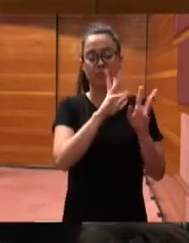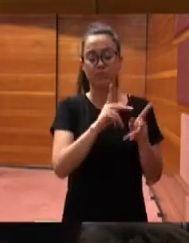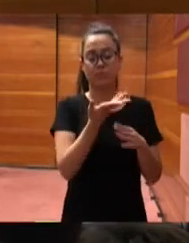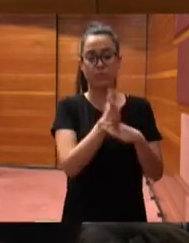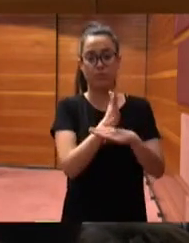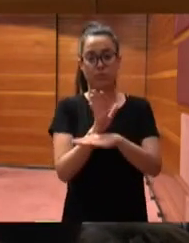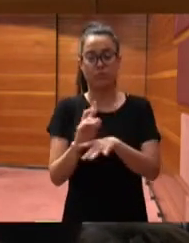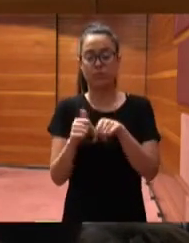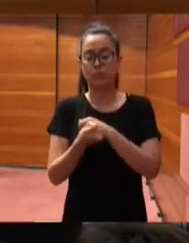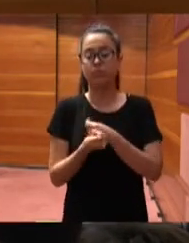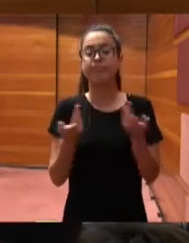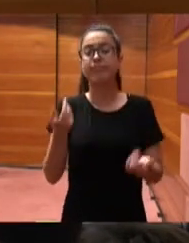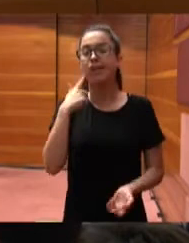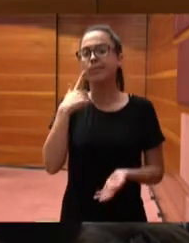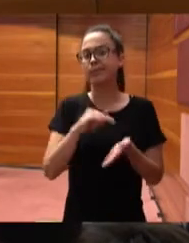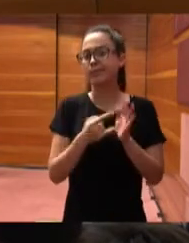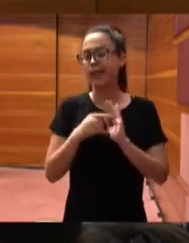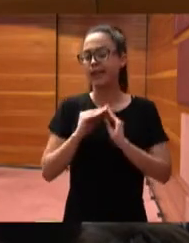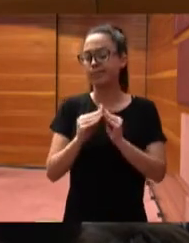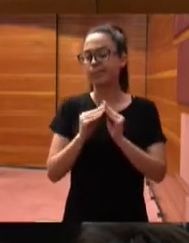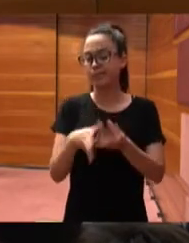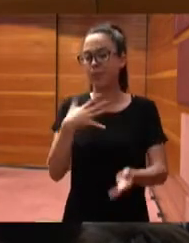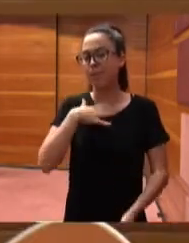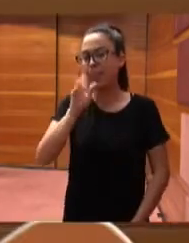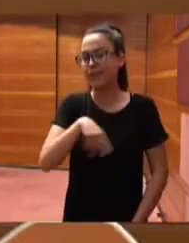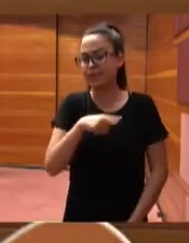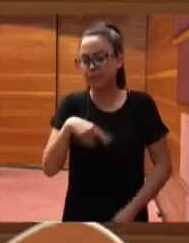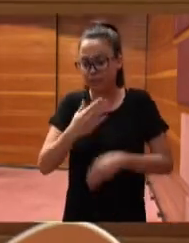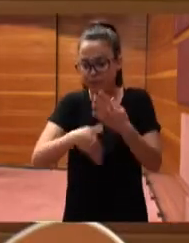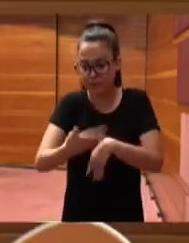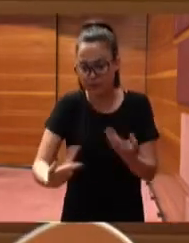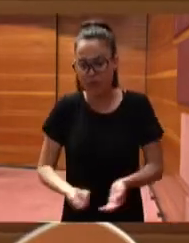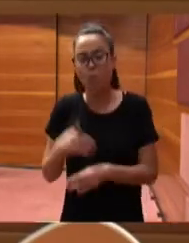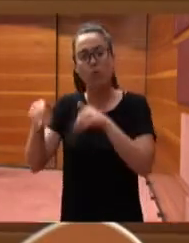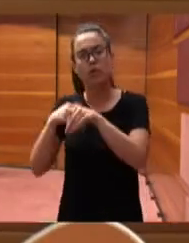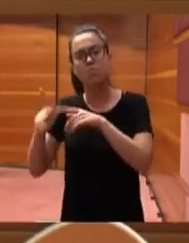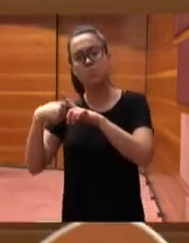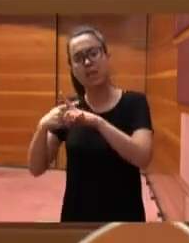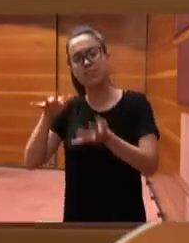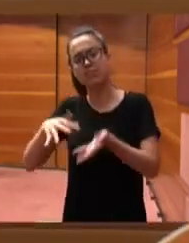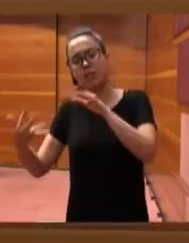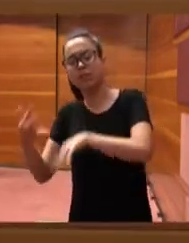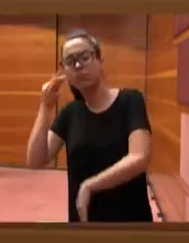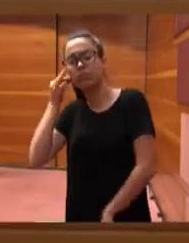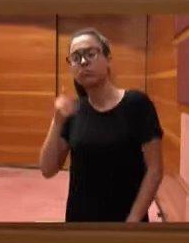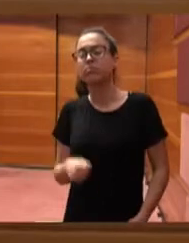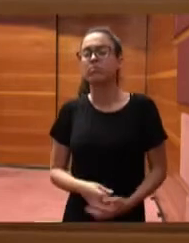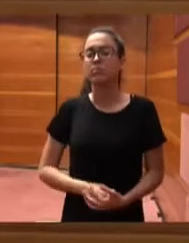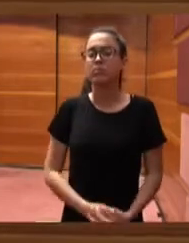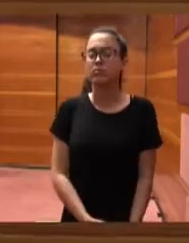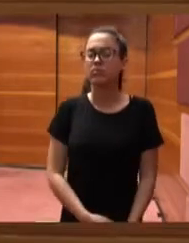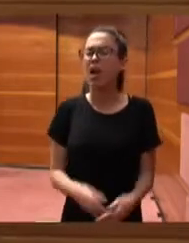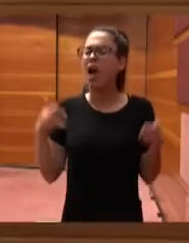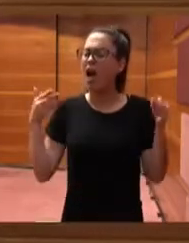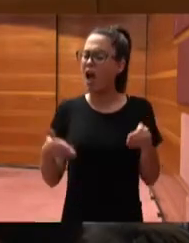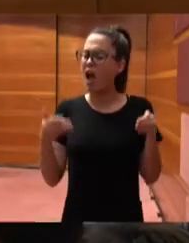propuestas, viabilidad técnica, claro, se han estudiado si eran viables o no, votación y ejecución. La pregunta en concreto es, ¿sería